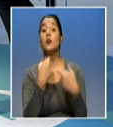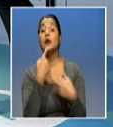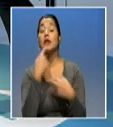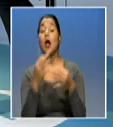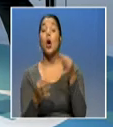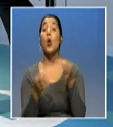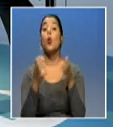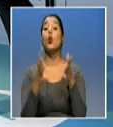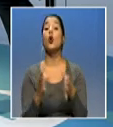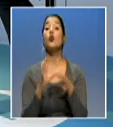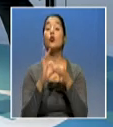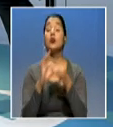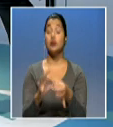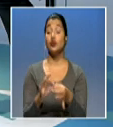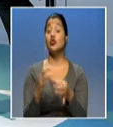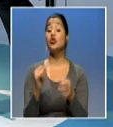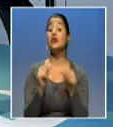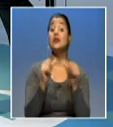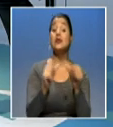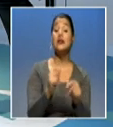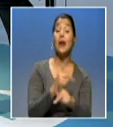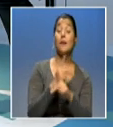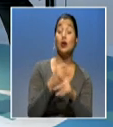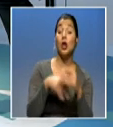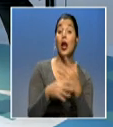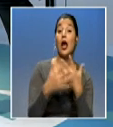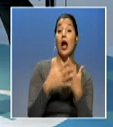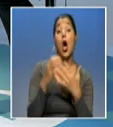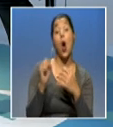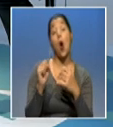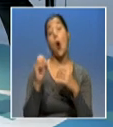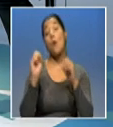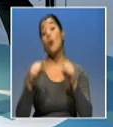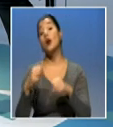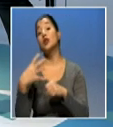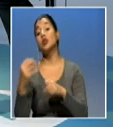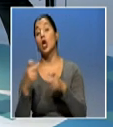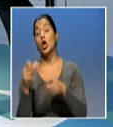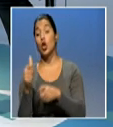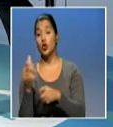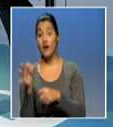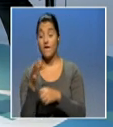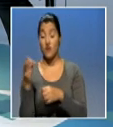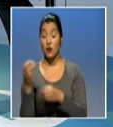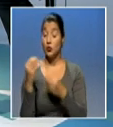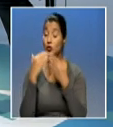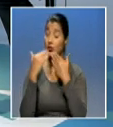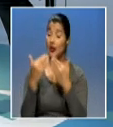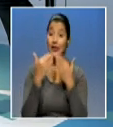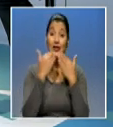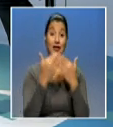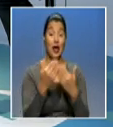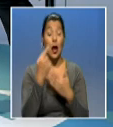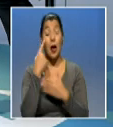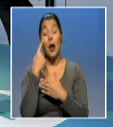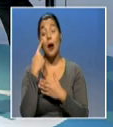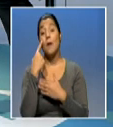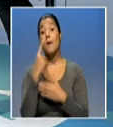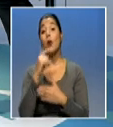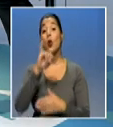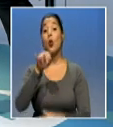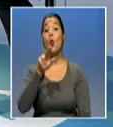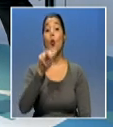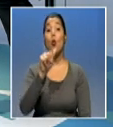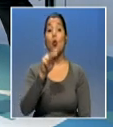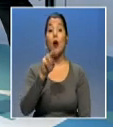a la continuidad o no de la prisión preventiva de sus clientes. Muchísimas gracias, don Andrés, don Juan Carlos, don Juan Marco.